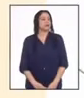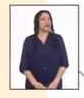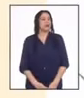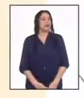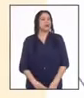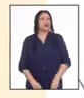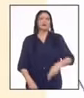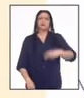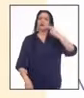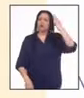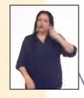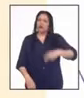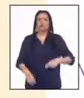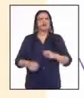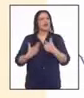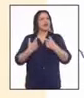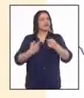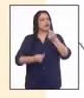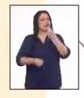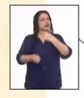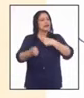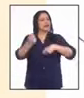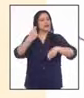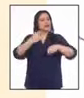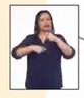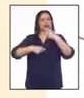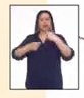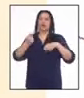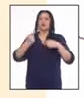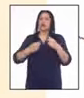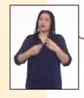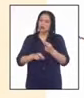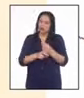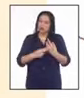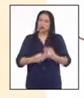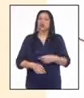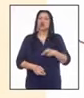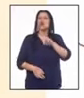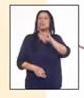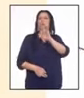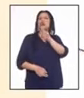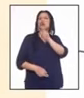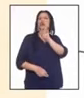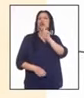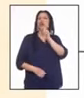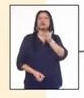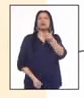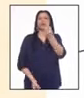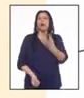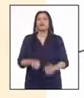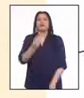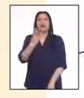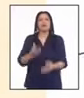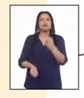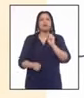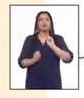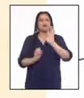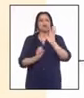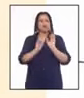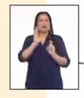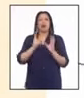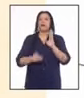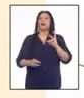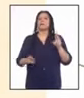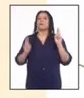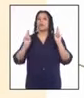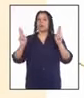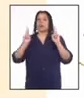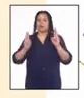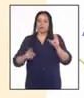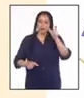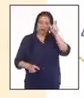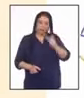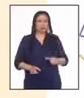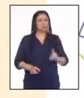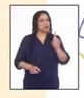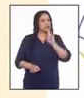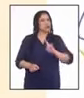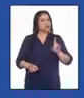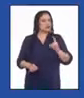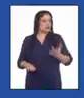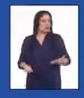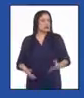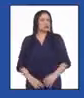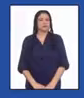Debería prohibirse la libre comercialización de productos pirotécnicos porque son peligrosos para quien los manipula.